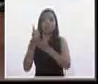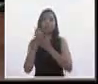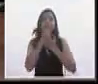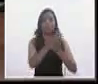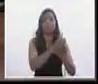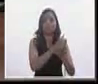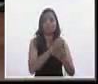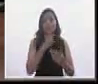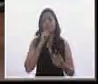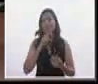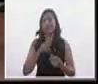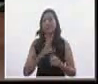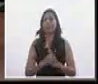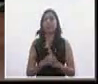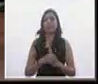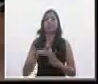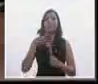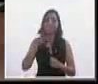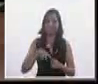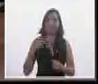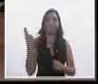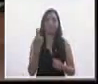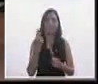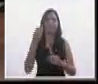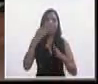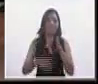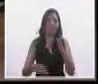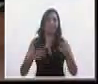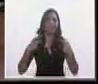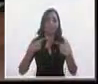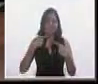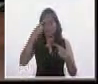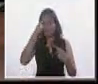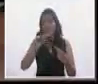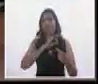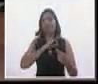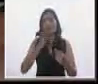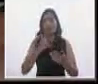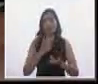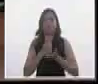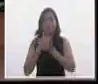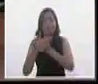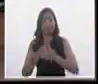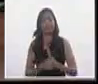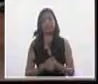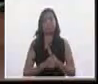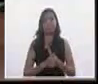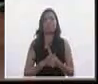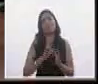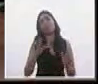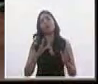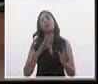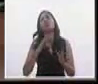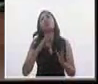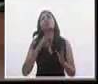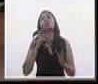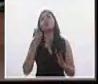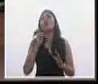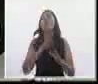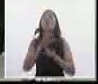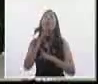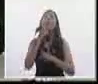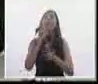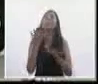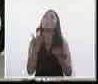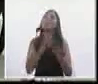ver si falta personas no que que aporten con qué despedimos dio Cuál es el mensaje